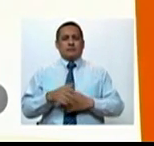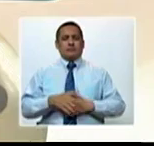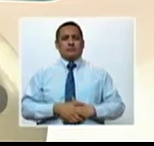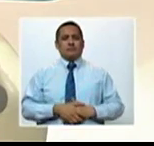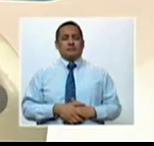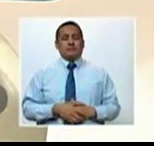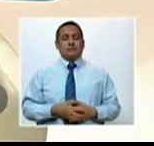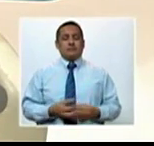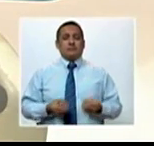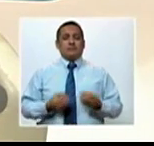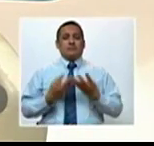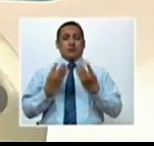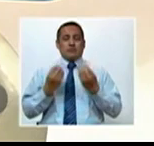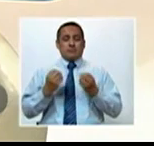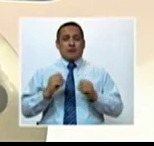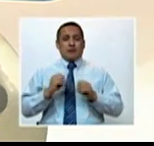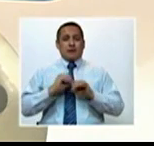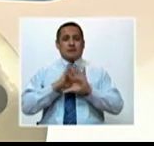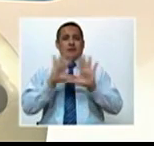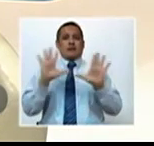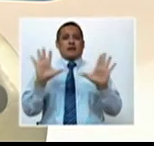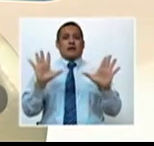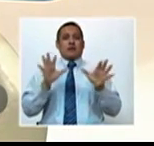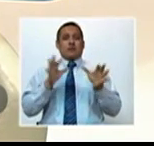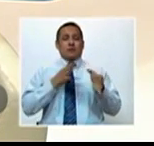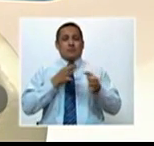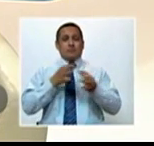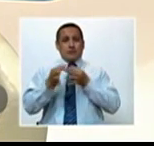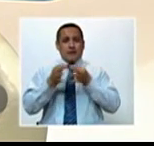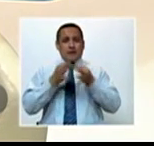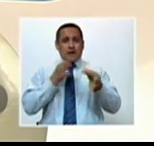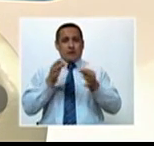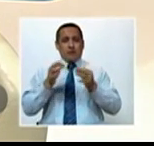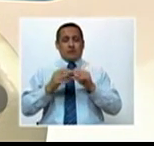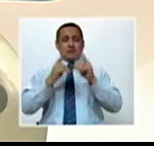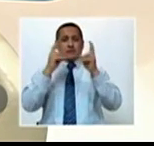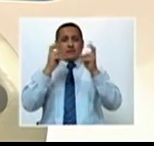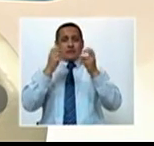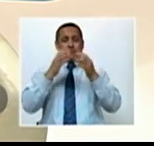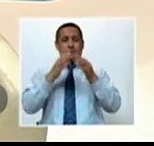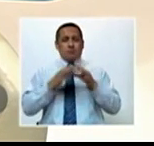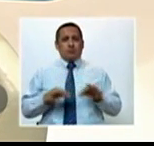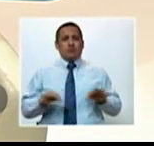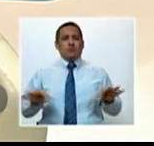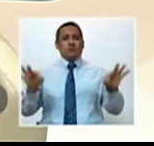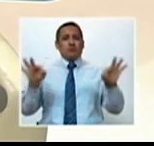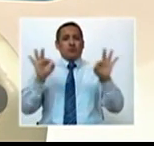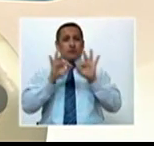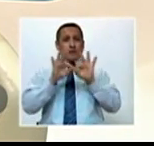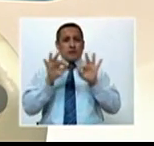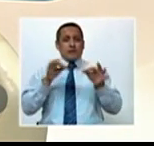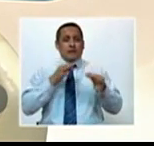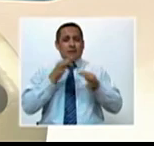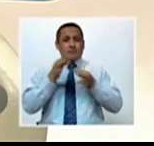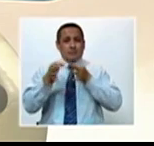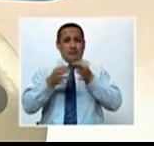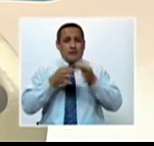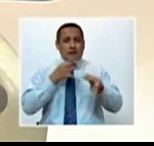Ajá. Bueno, que entonces más que subrayado este principio que es importante